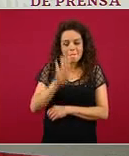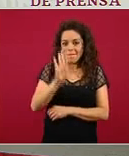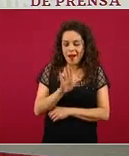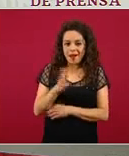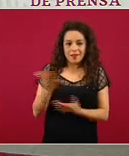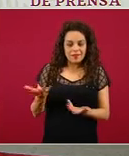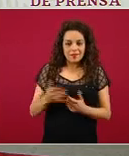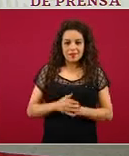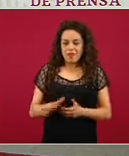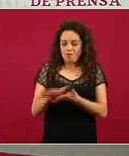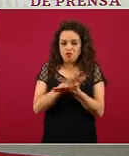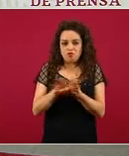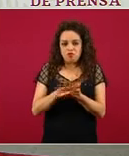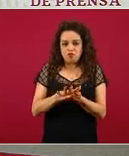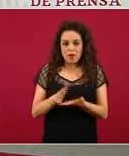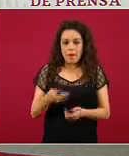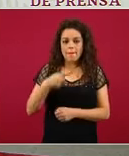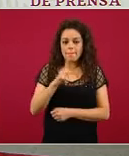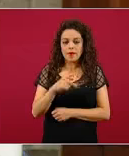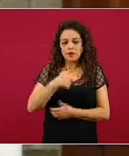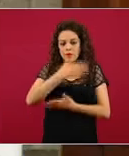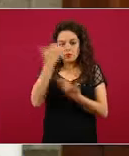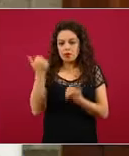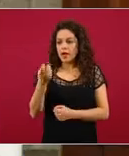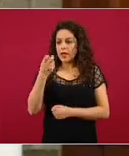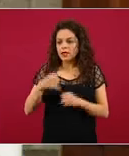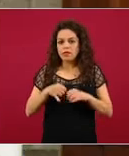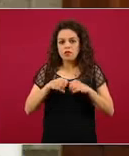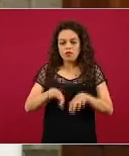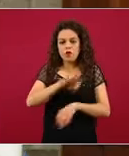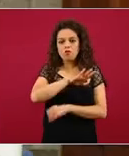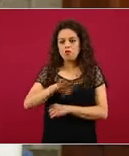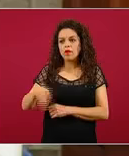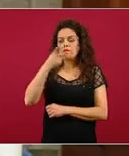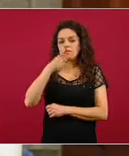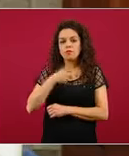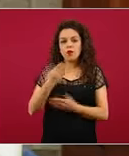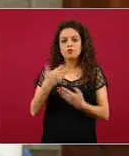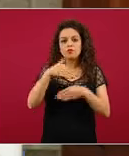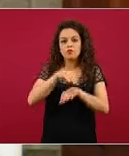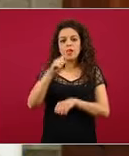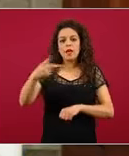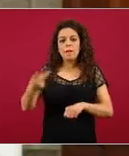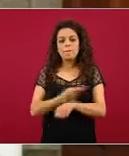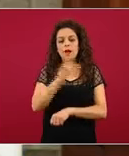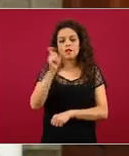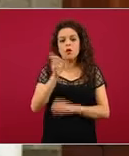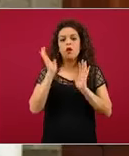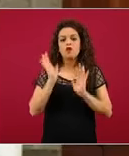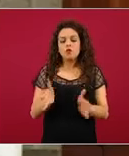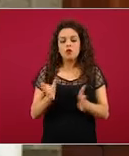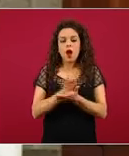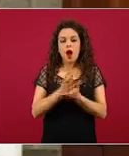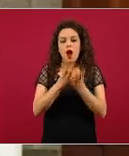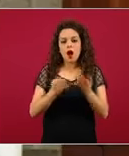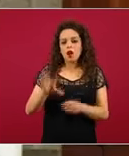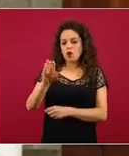no sé qué información usted nos pueda dar sobre las secuelas de COVID, porque hay mucha desinformación al